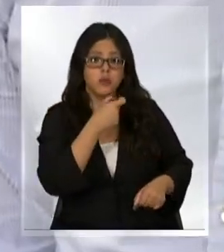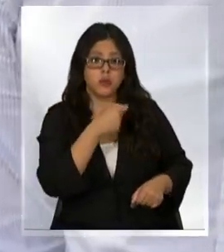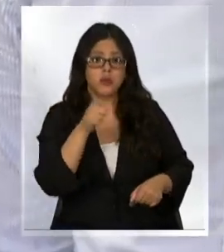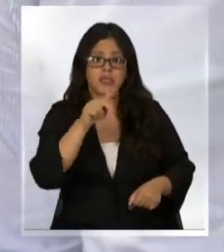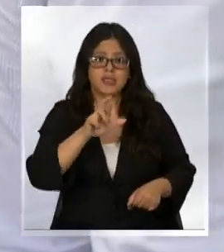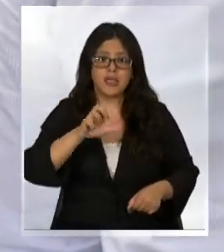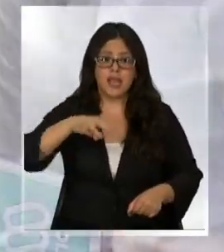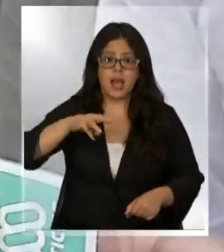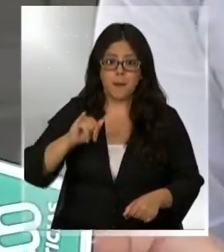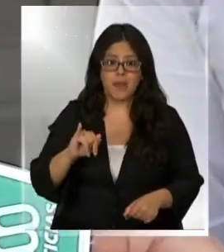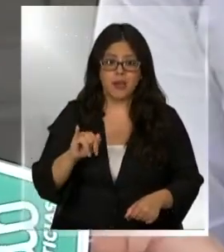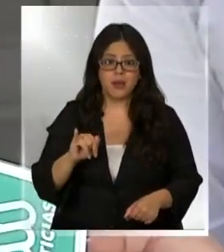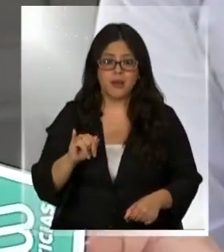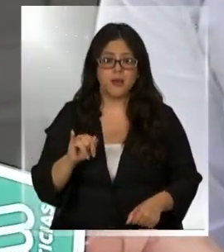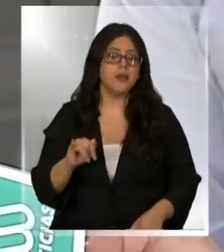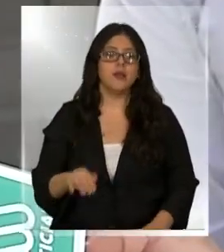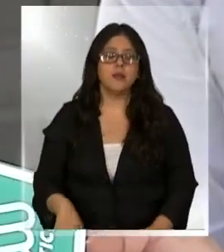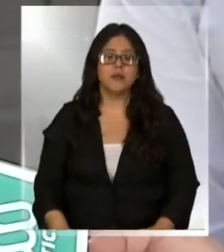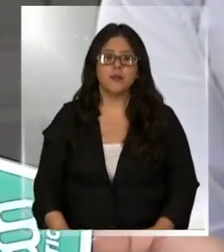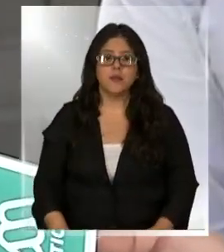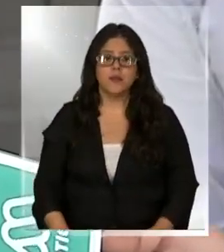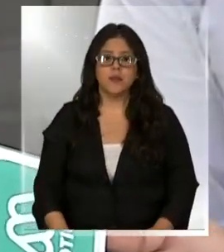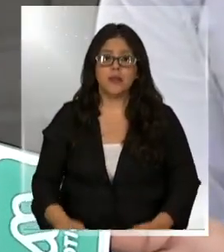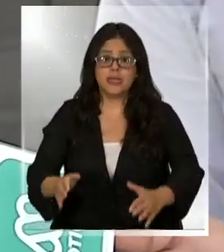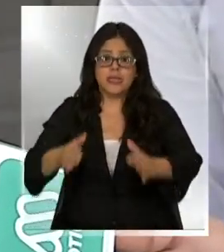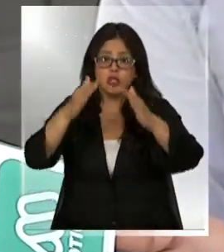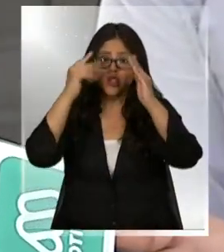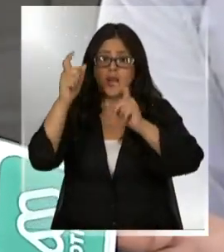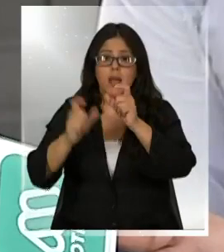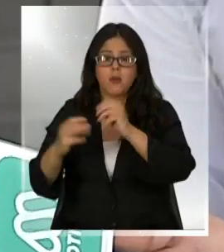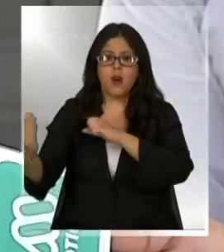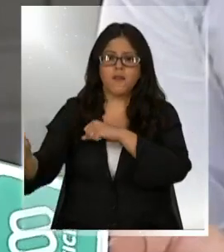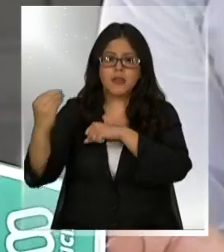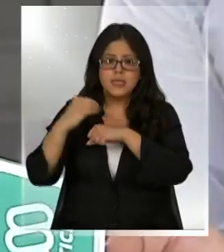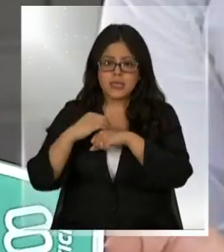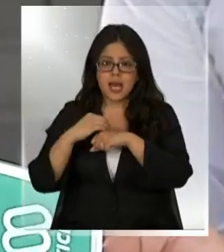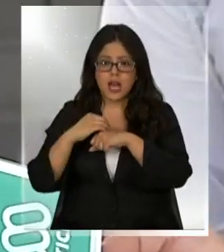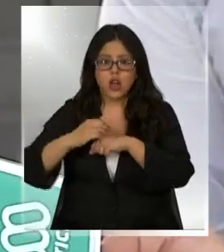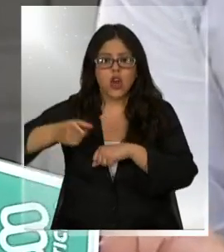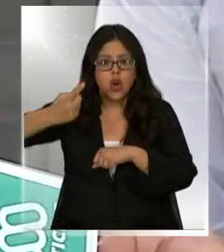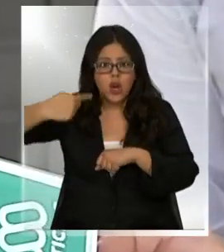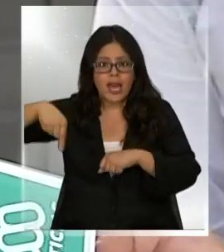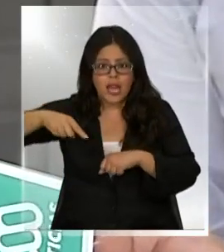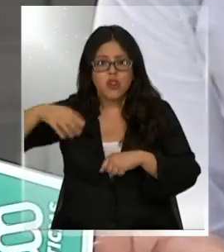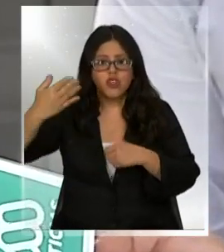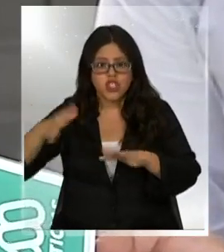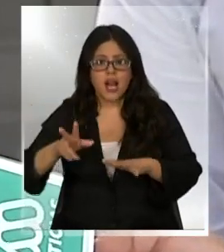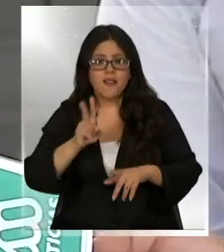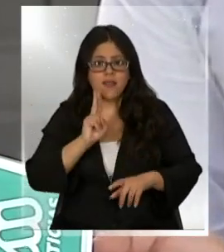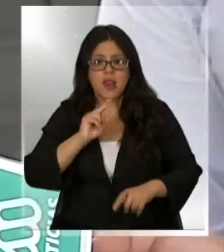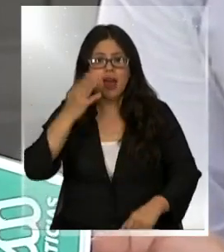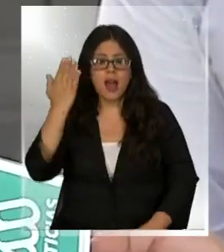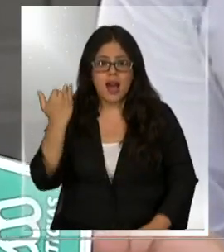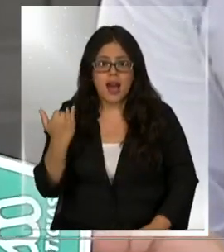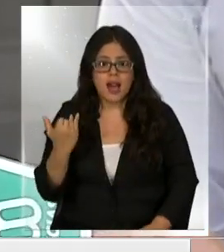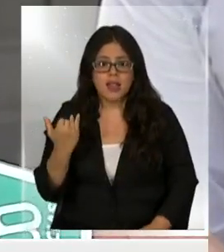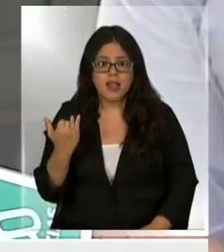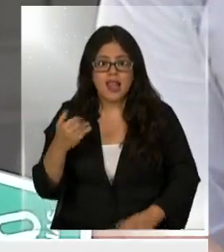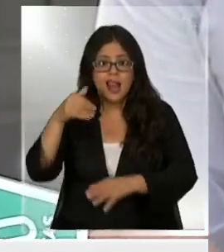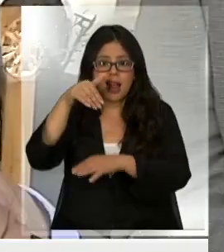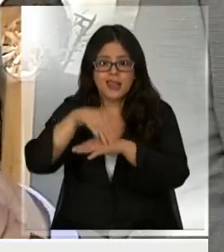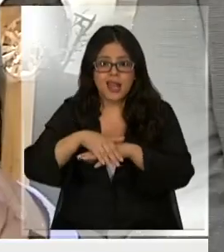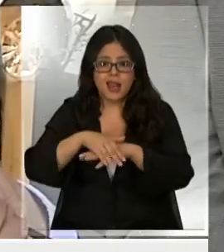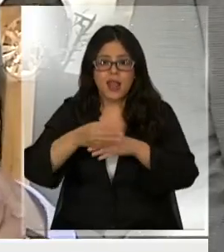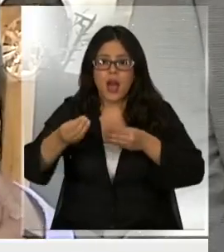una autodenuncia. Nos llamó la atención que las personas que nos avisaron habían consumido el día viernes en el turno de la